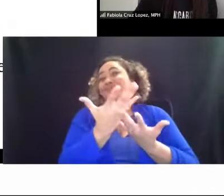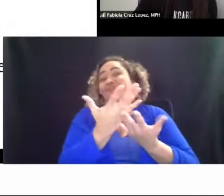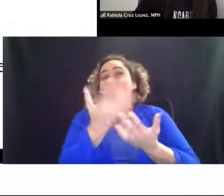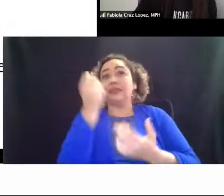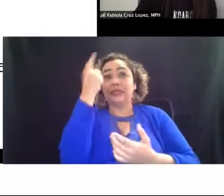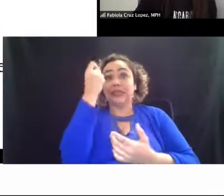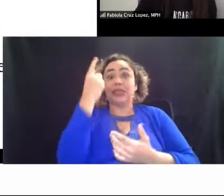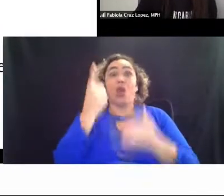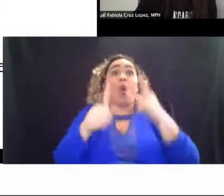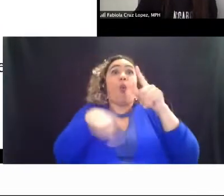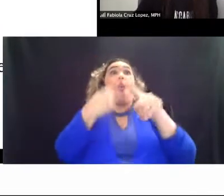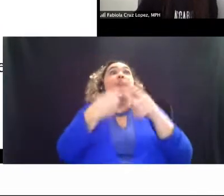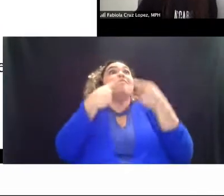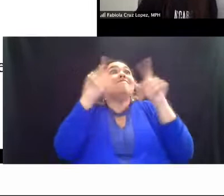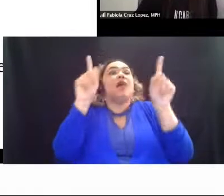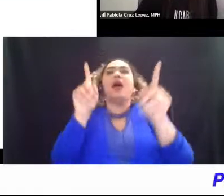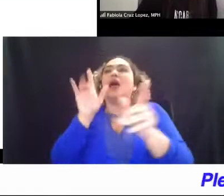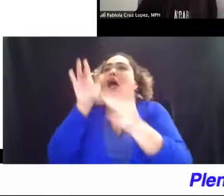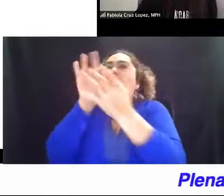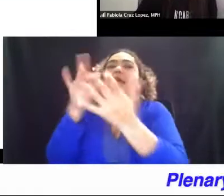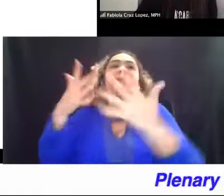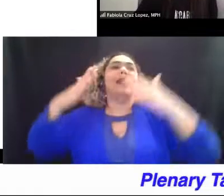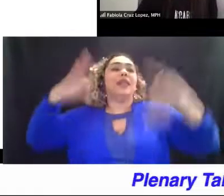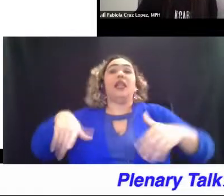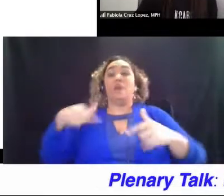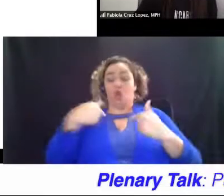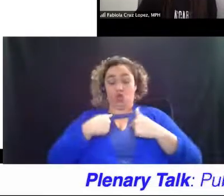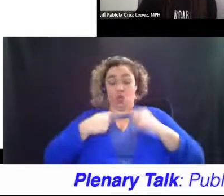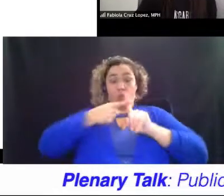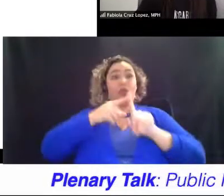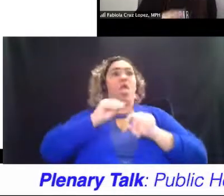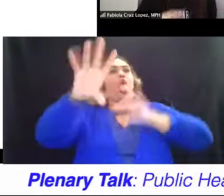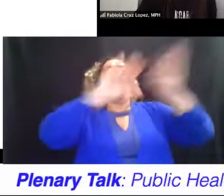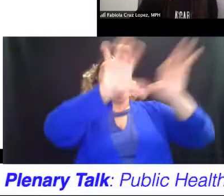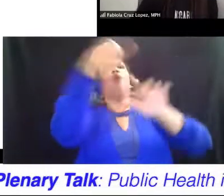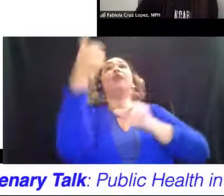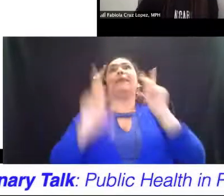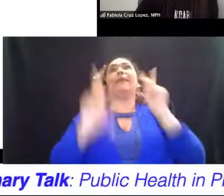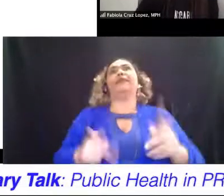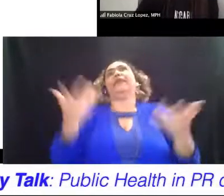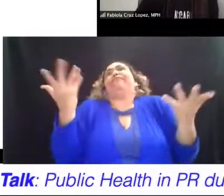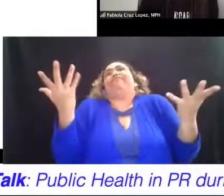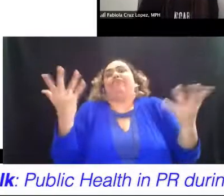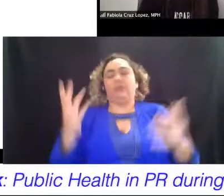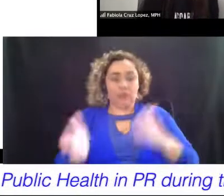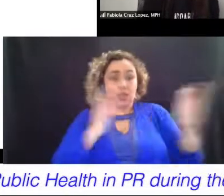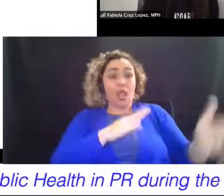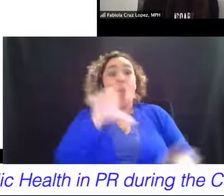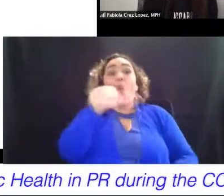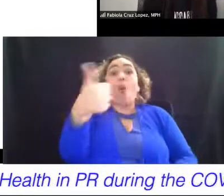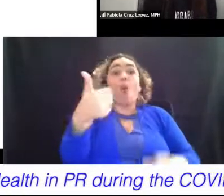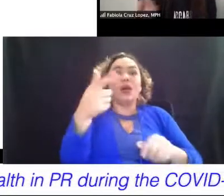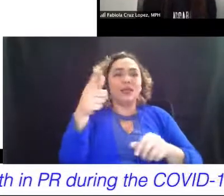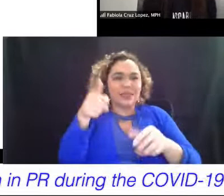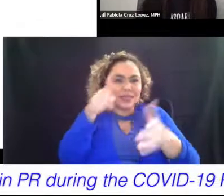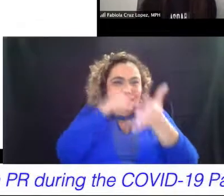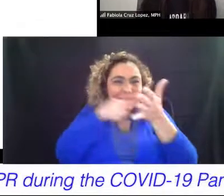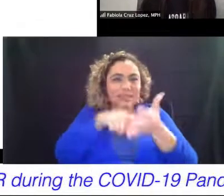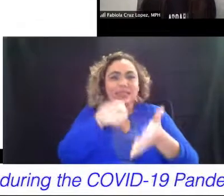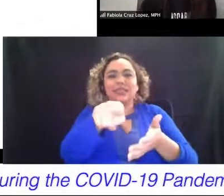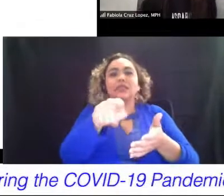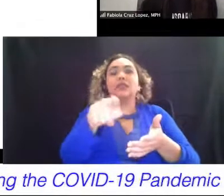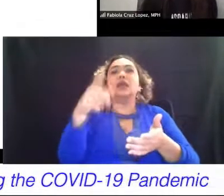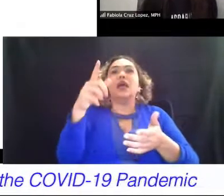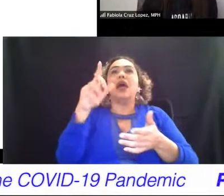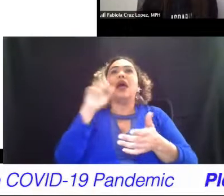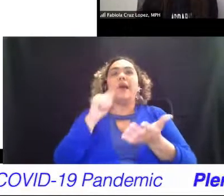quizás cuando comenzáramos iba a ser muy tarde. Próximos pasos, rastreo de contactos digital, y esto es por aplicación. Aquí